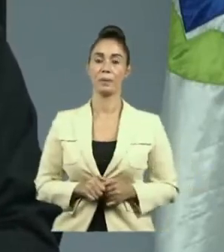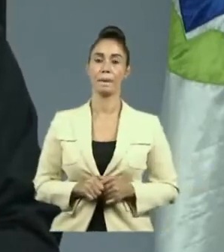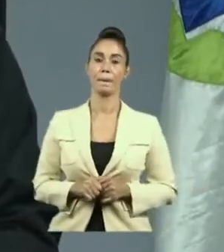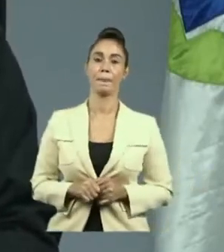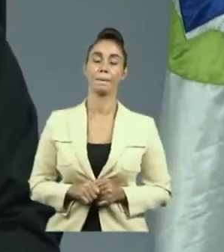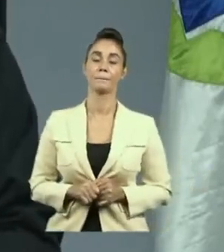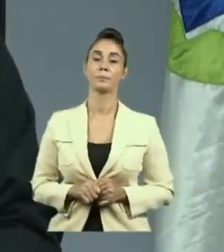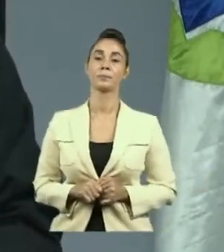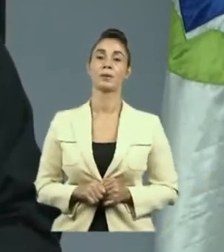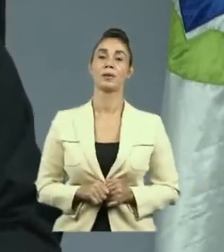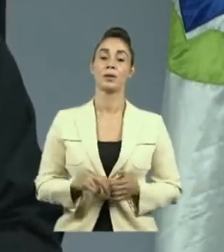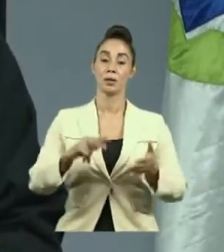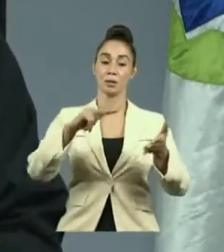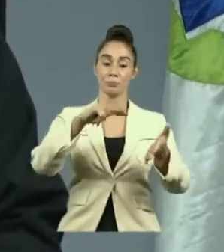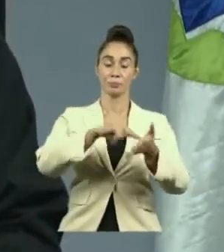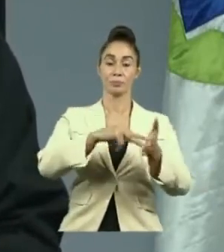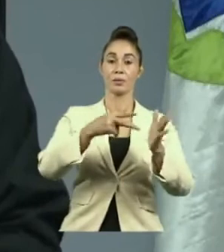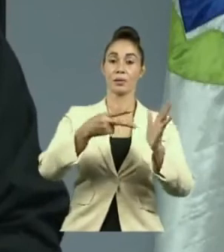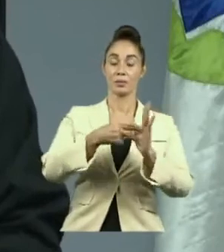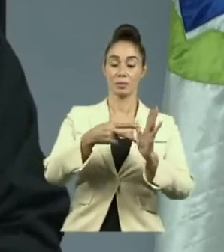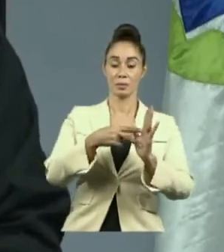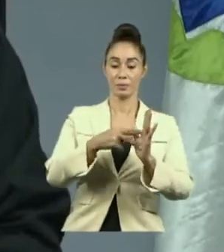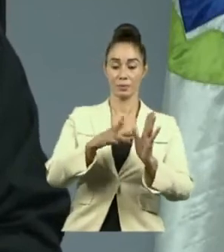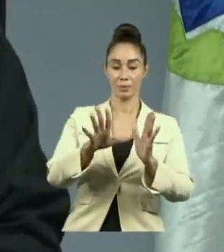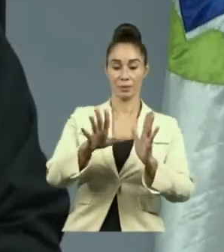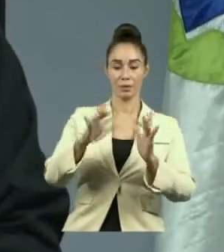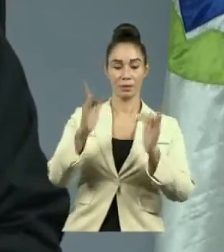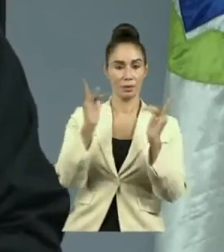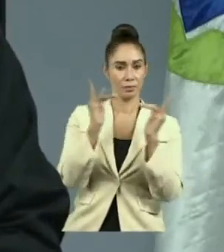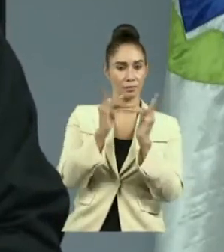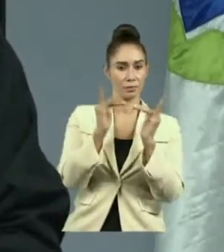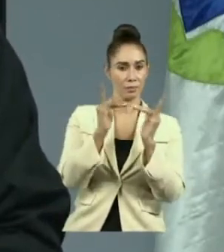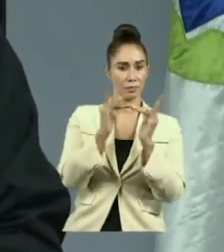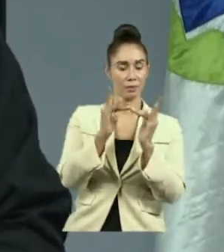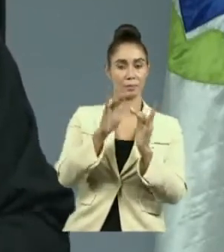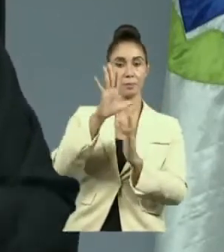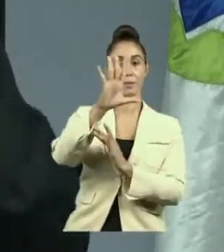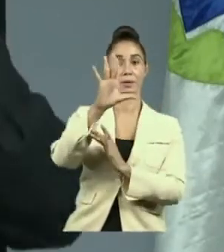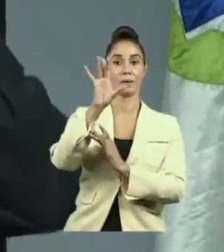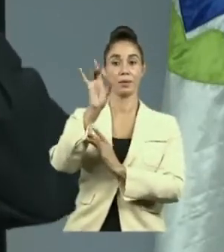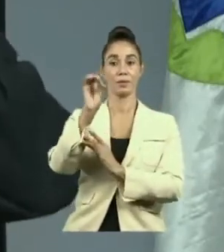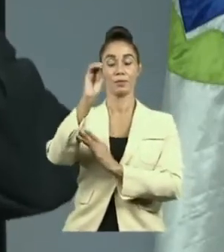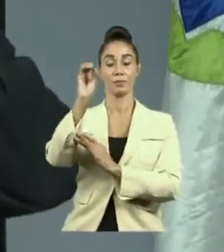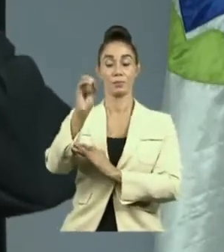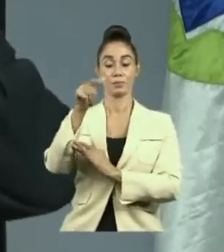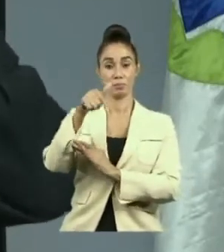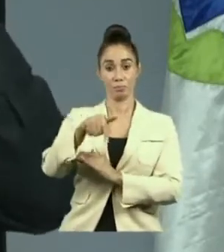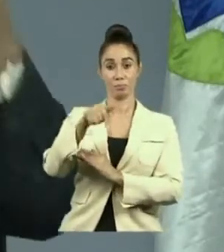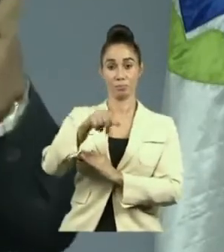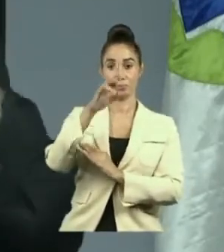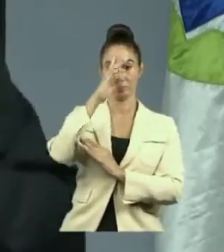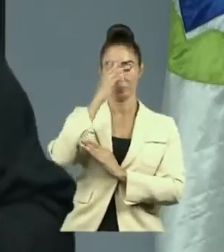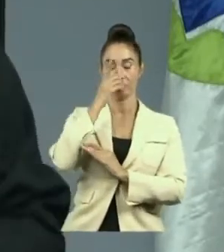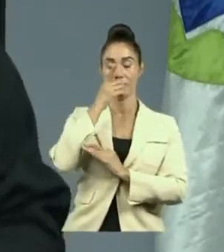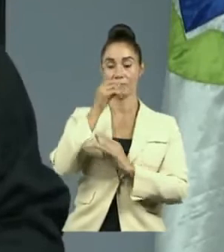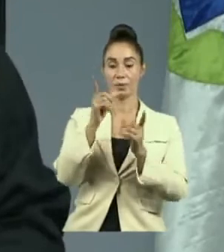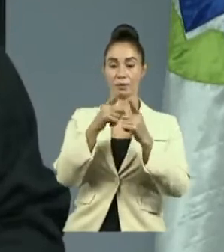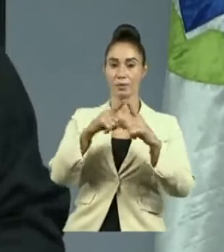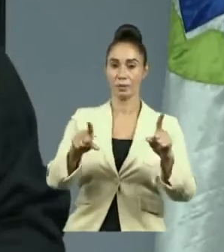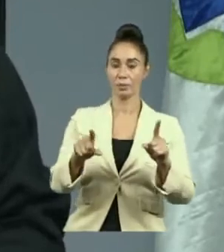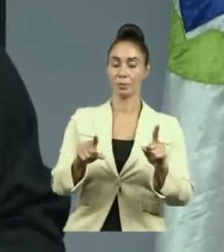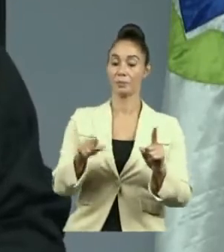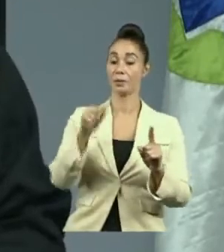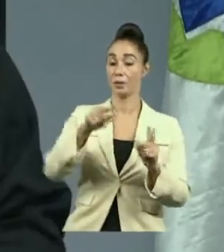una disponibilidad de cerca de un 58% de camas en el país y eso es una buena noticia